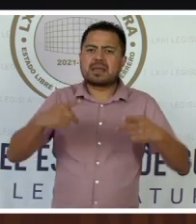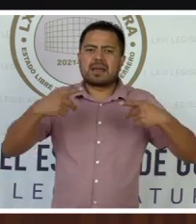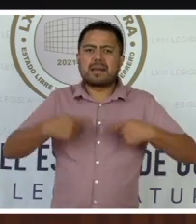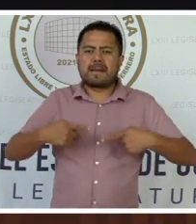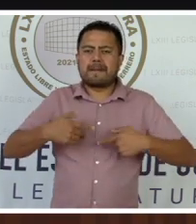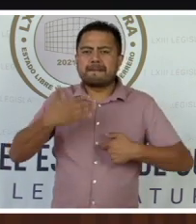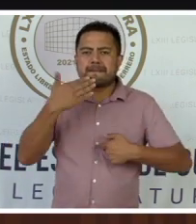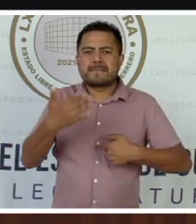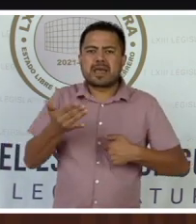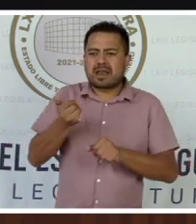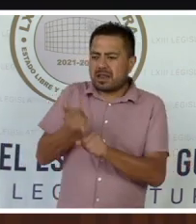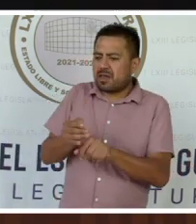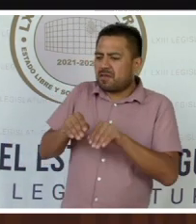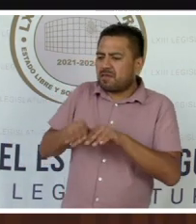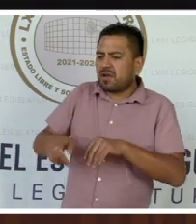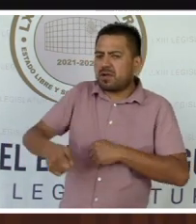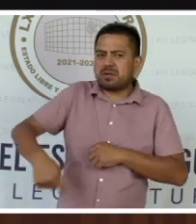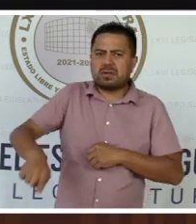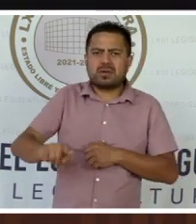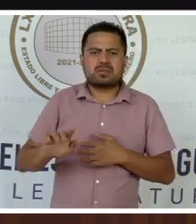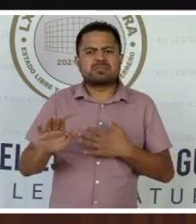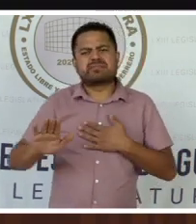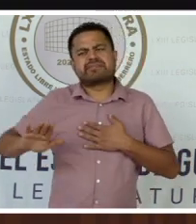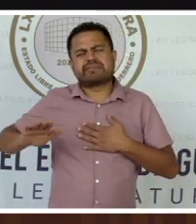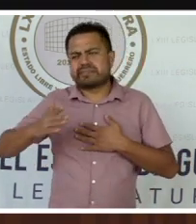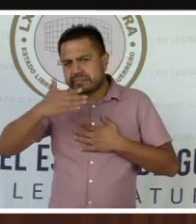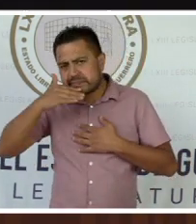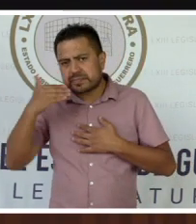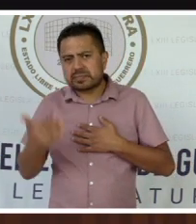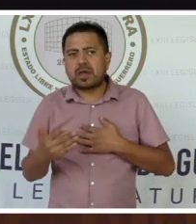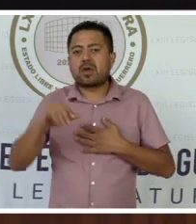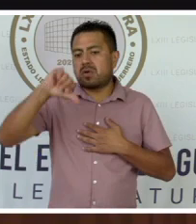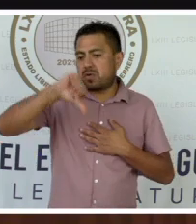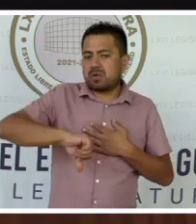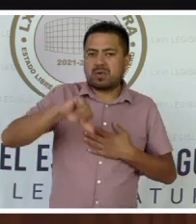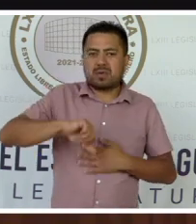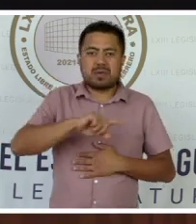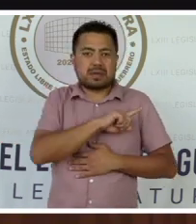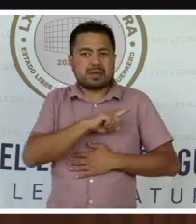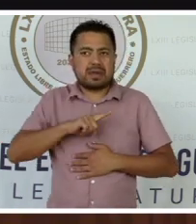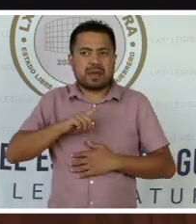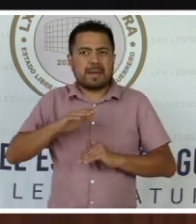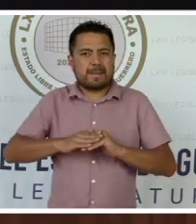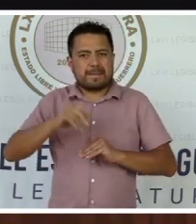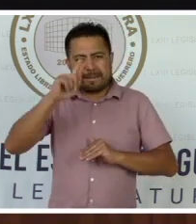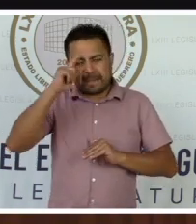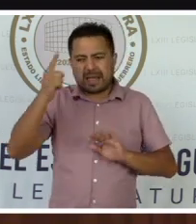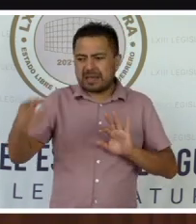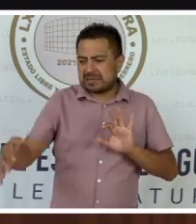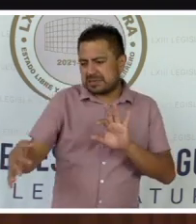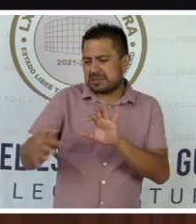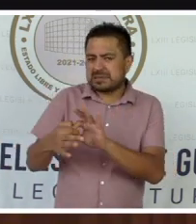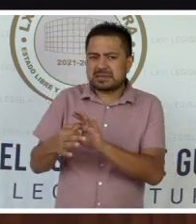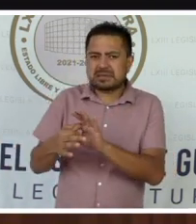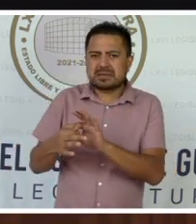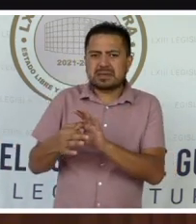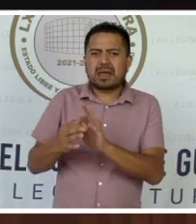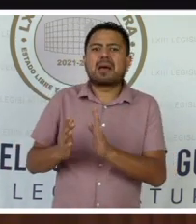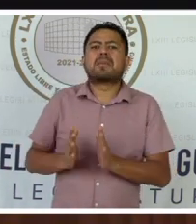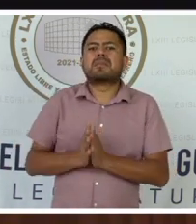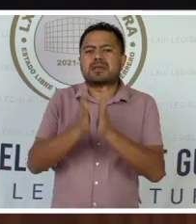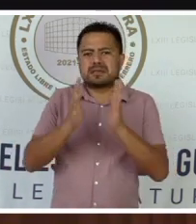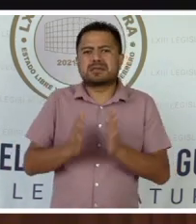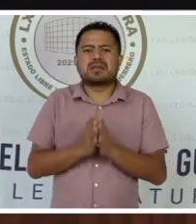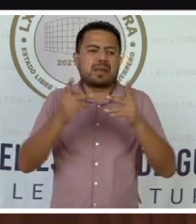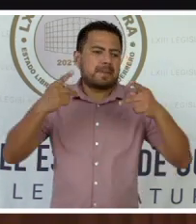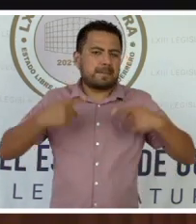informada y comprometida ante ello hoy debemos facilitar la vinculación y la participación de los ciudadanos